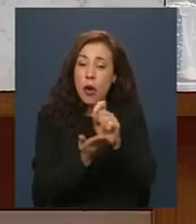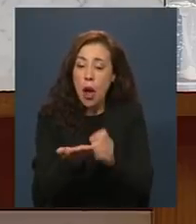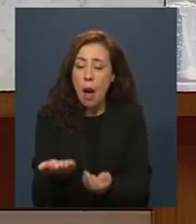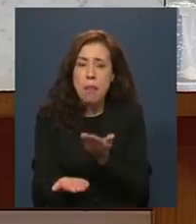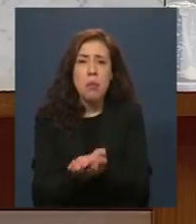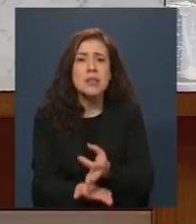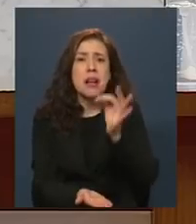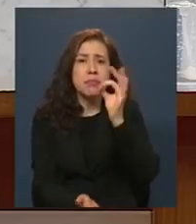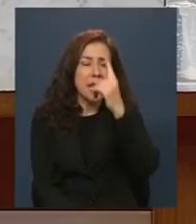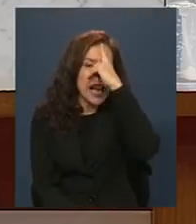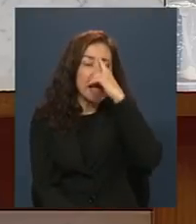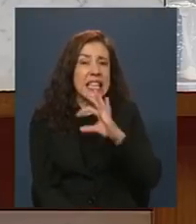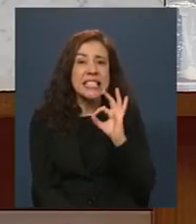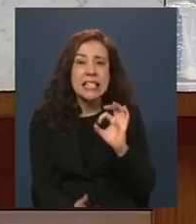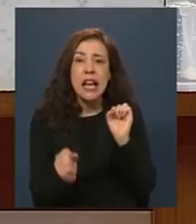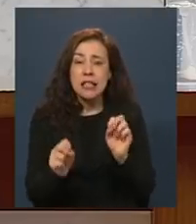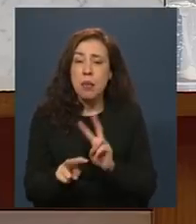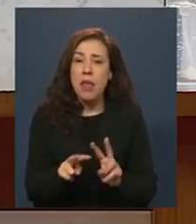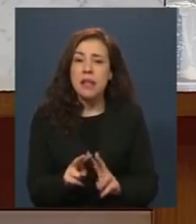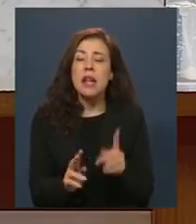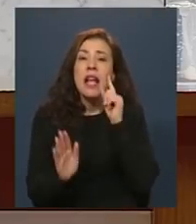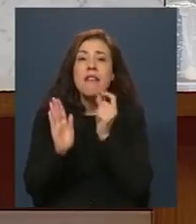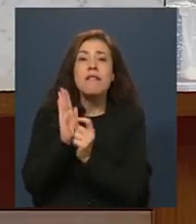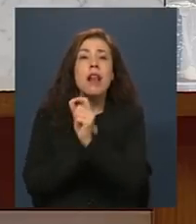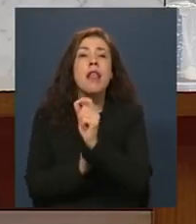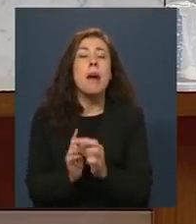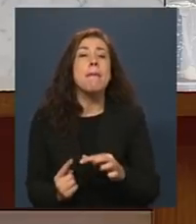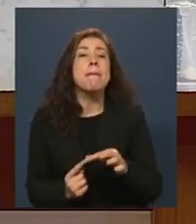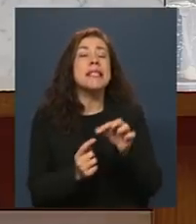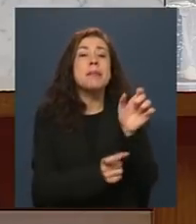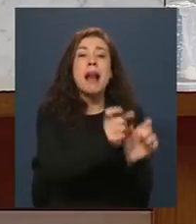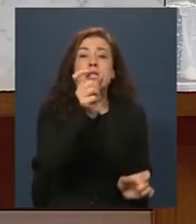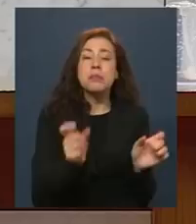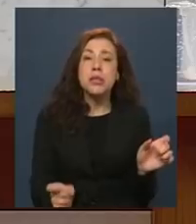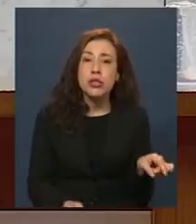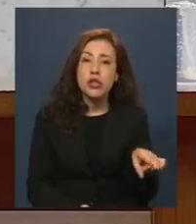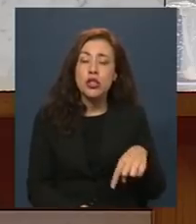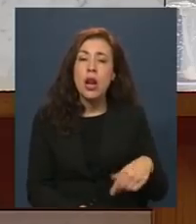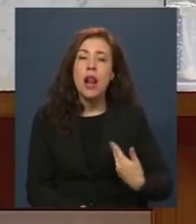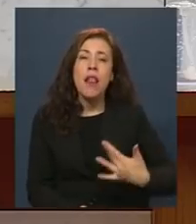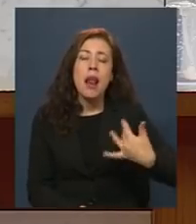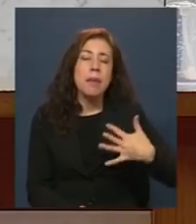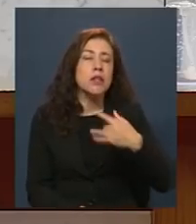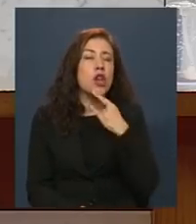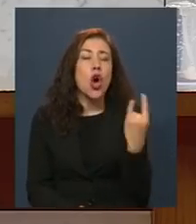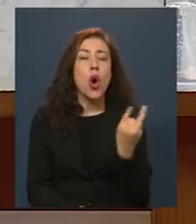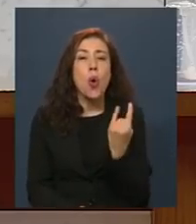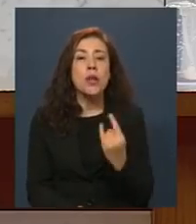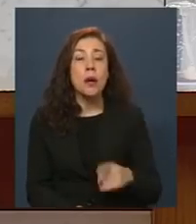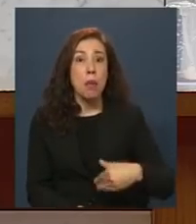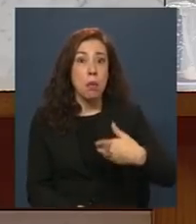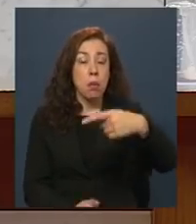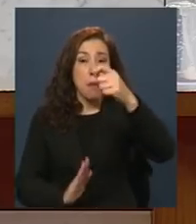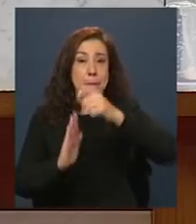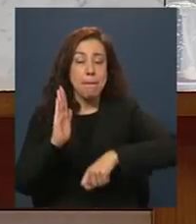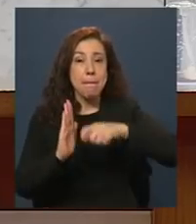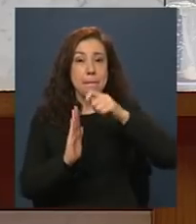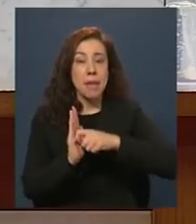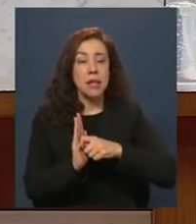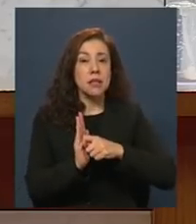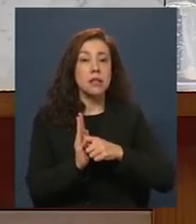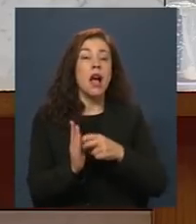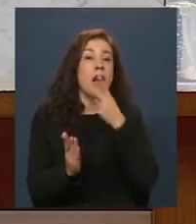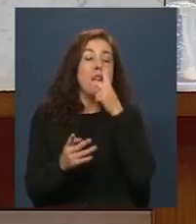seria y sustentable, validada por los principales actores y que priorice la mayor urgencia de los próximos meses y